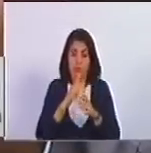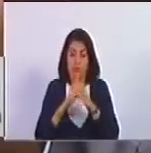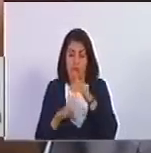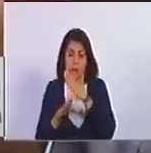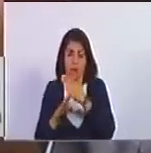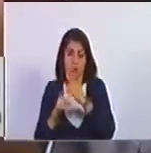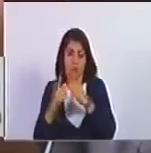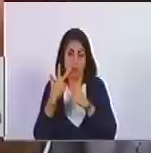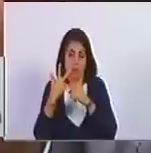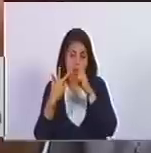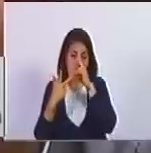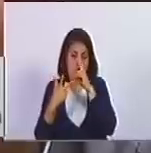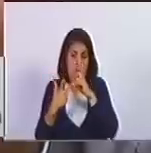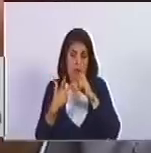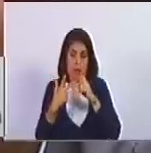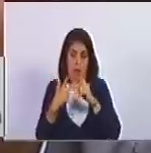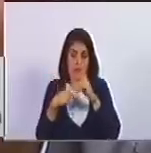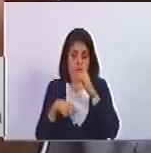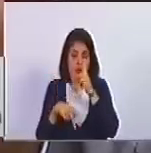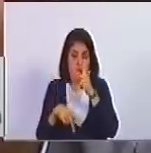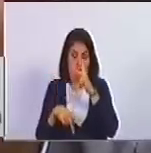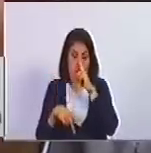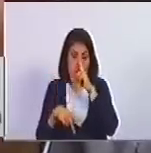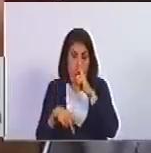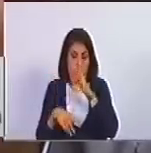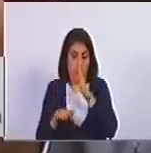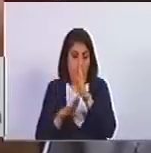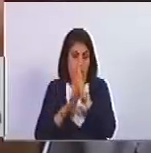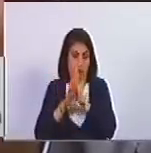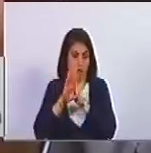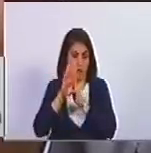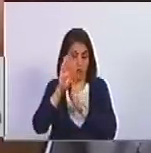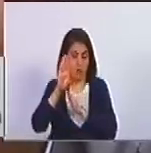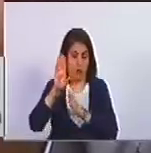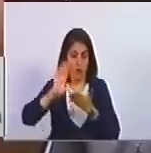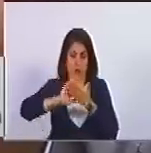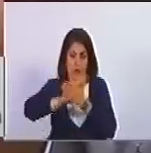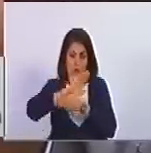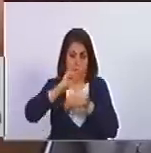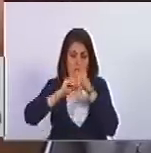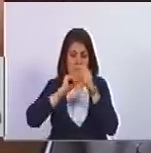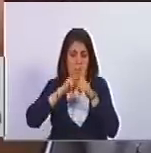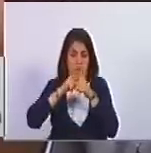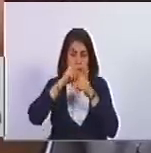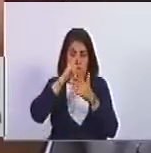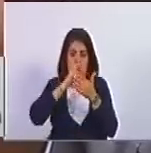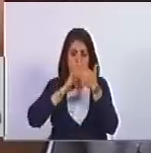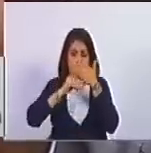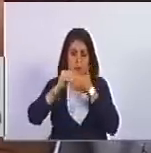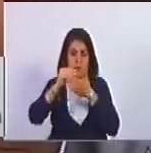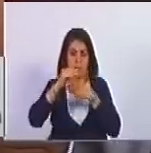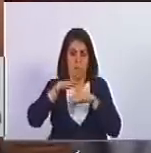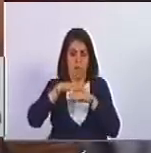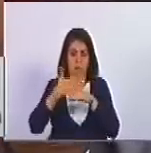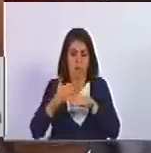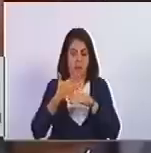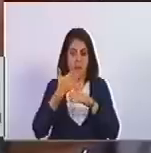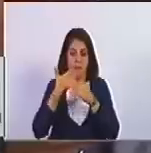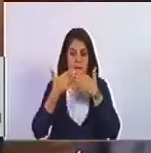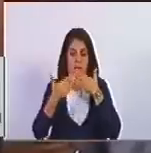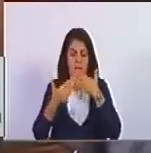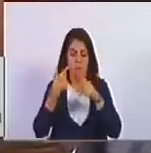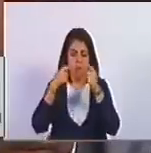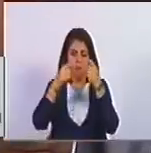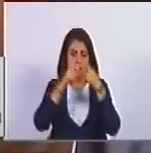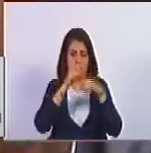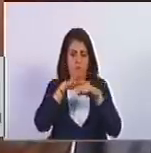de 3 años, de 3 años en adelante, en virtud de lo cual se acaba la posibilidad de la renovación anual o bianual de las licencias de industria y